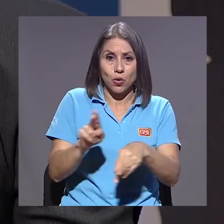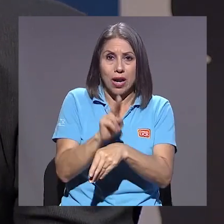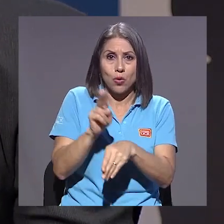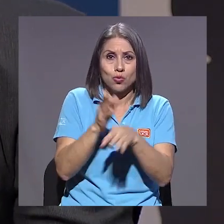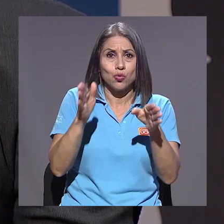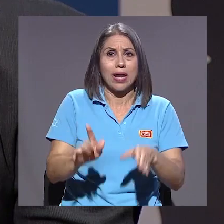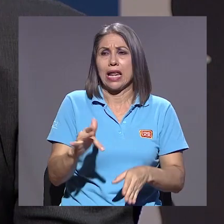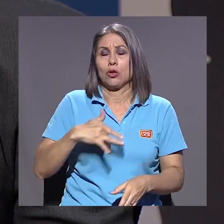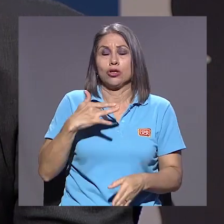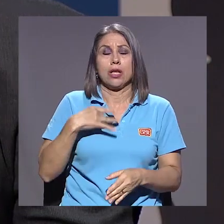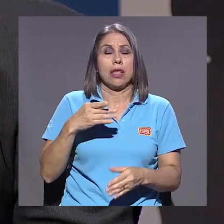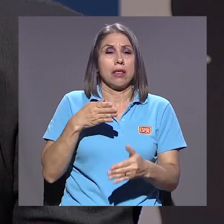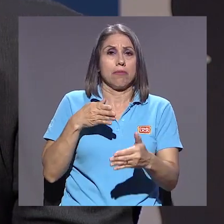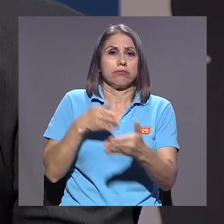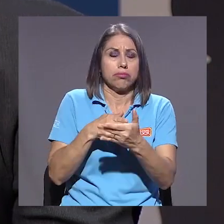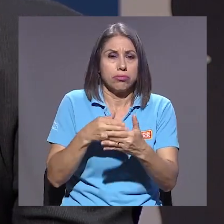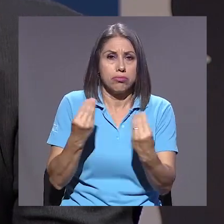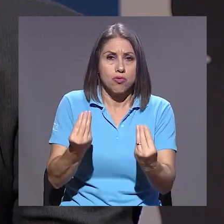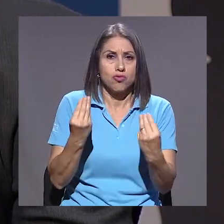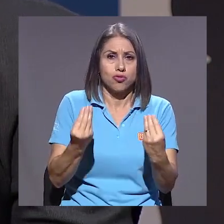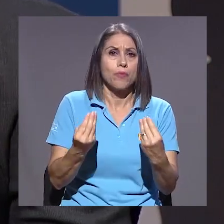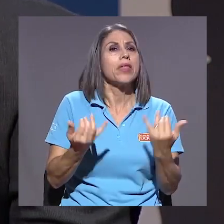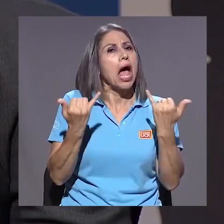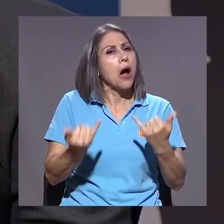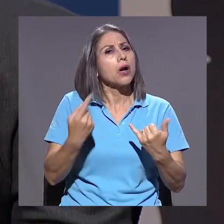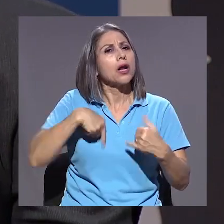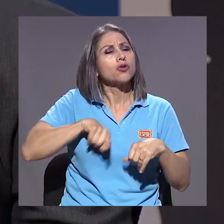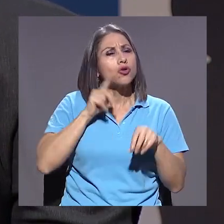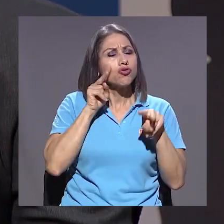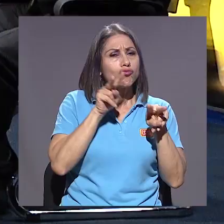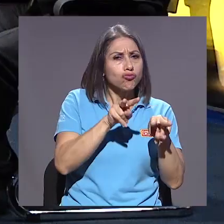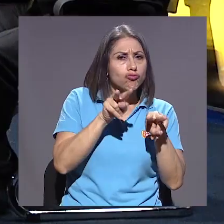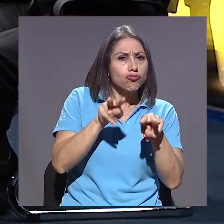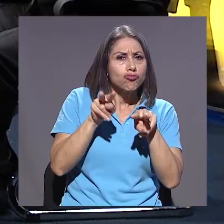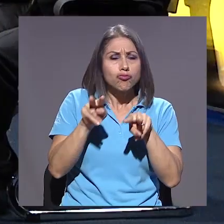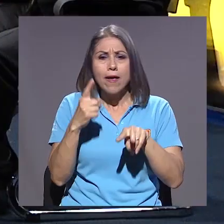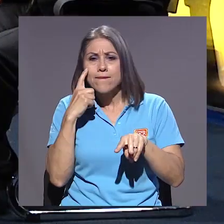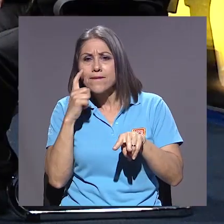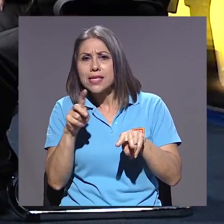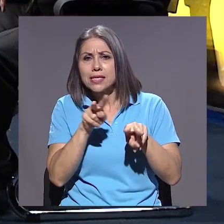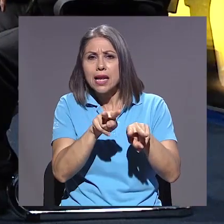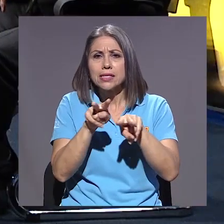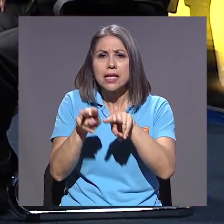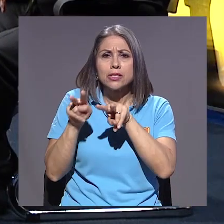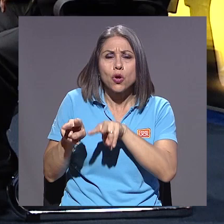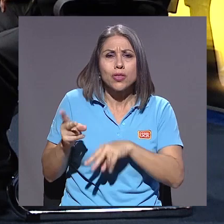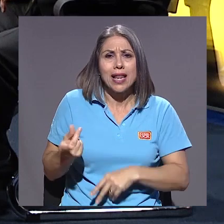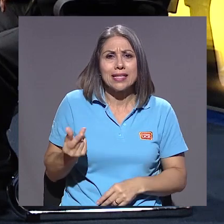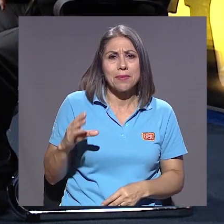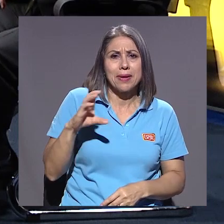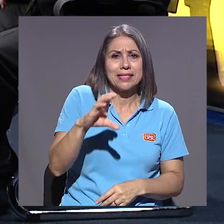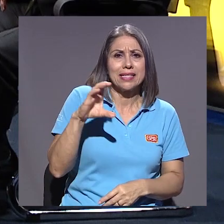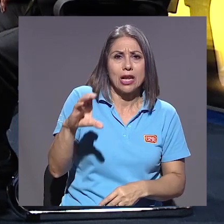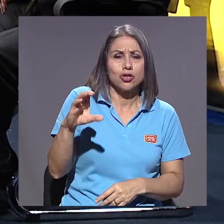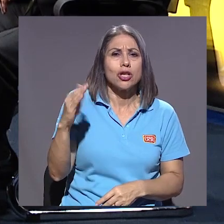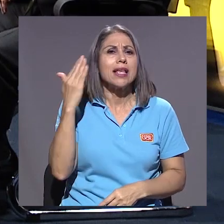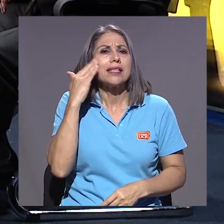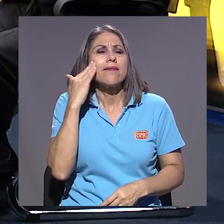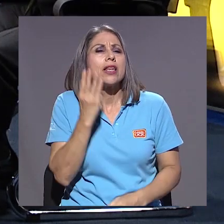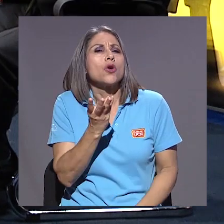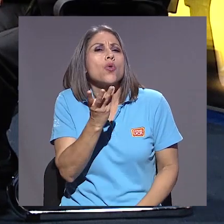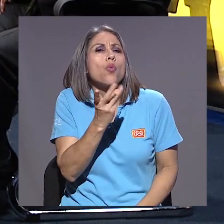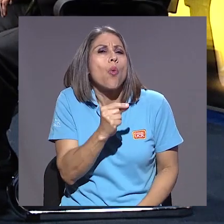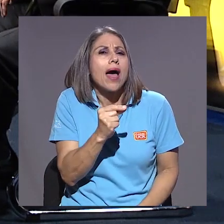esto ha sido fiscalización de las inversiones, el análisis de las inversiones, en determinar cuánto y qué le reconocemos a los proyectos